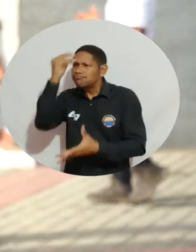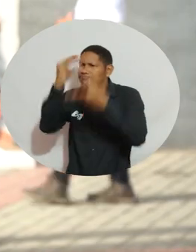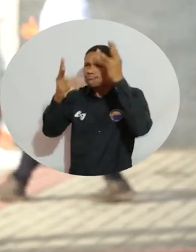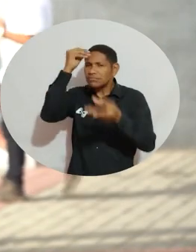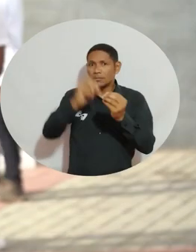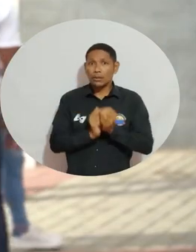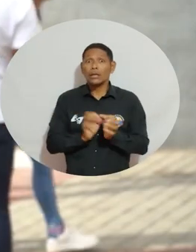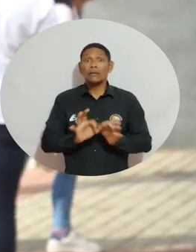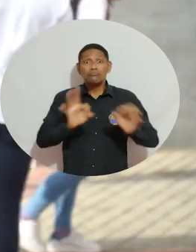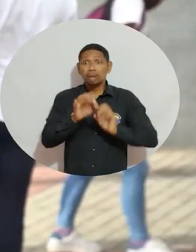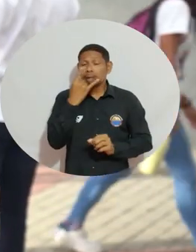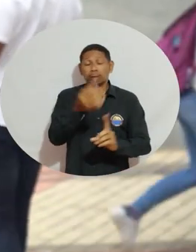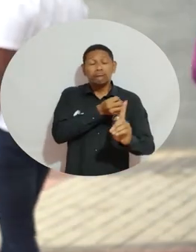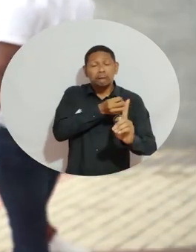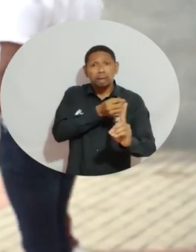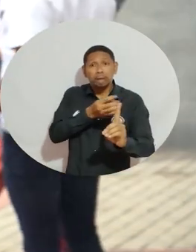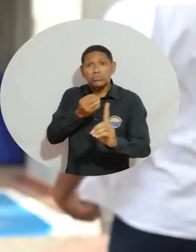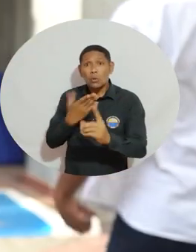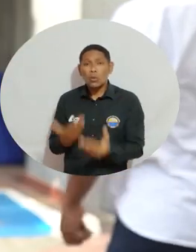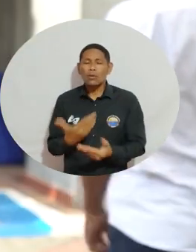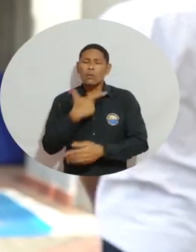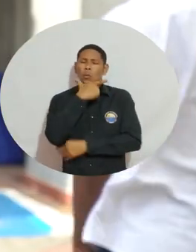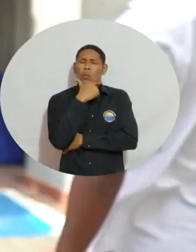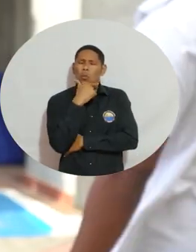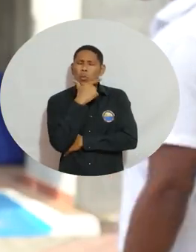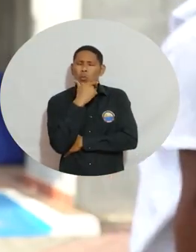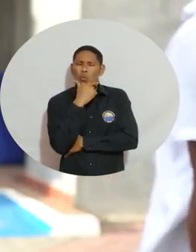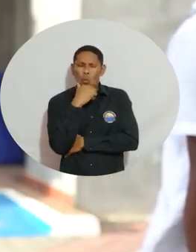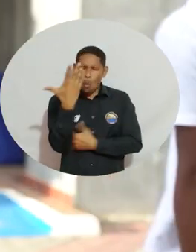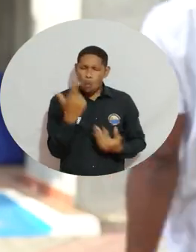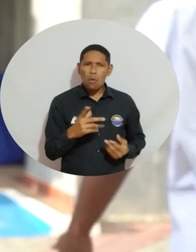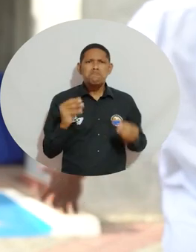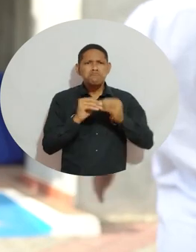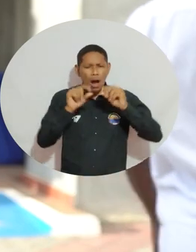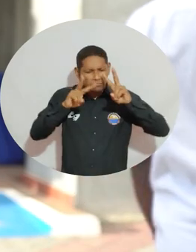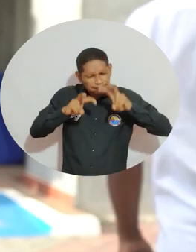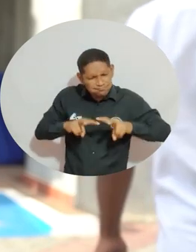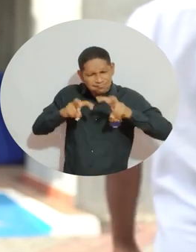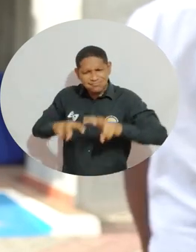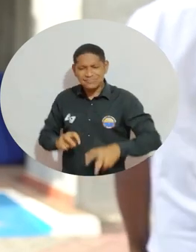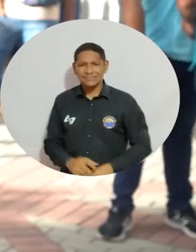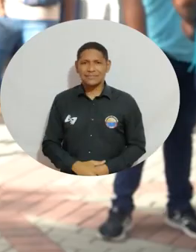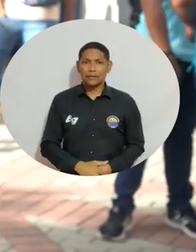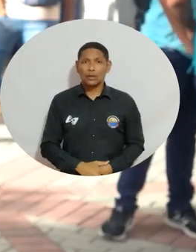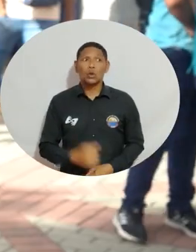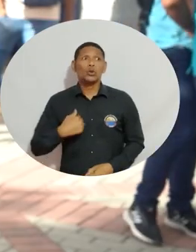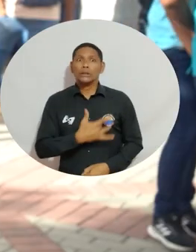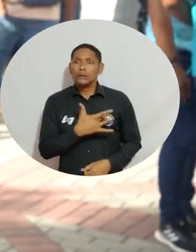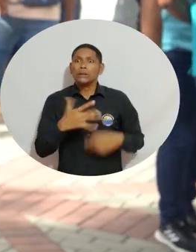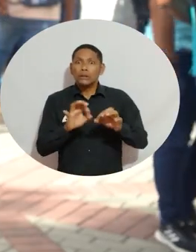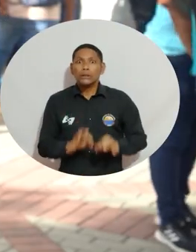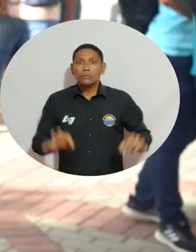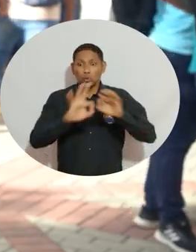muy interesante cada ponencia que se ha realizado. Siempre te deja como con preguntas, como ganas de investigar más. Para mí es